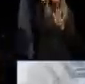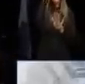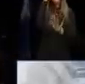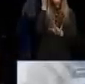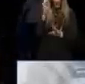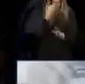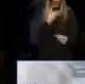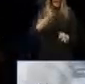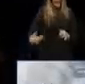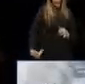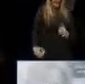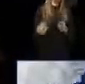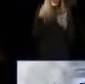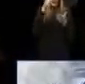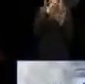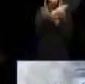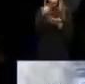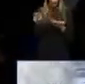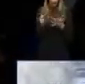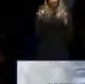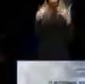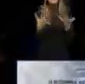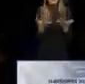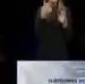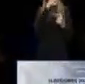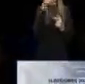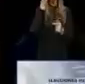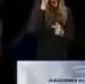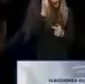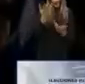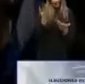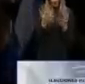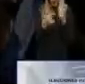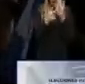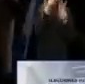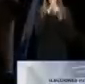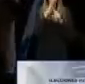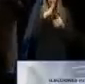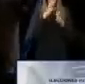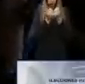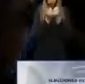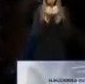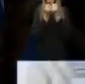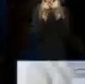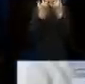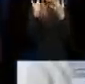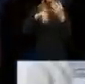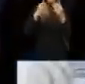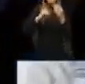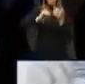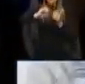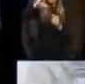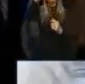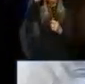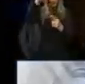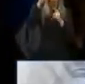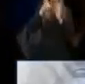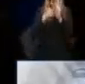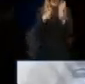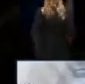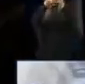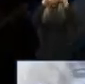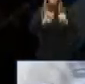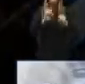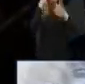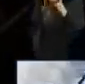de la República, sin lugar a dudas, y con los números que fueron fluyendo a través de el sistema de datos del Tribunal